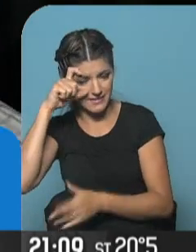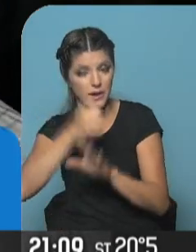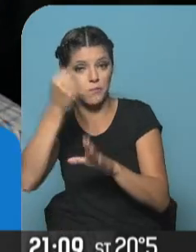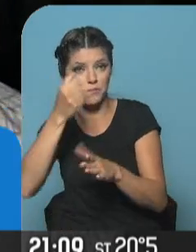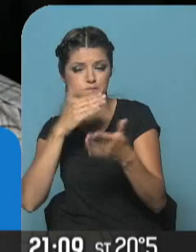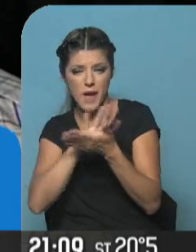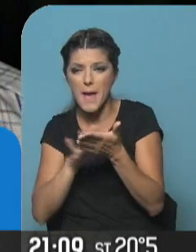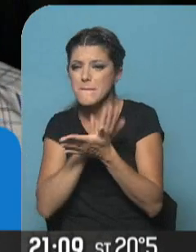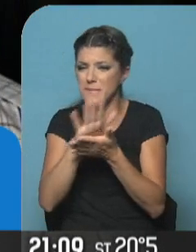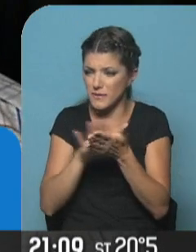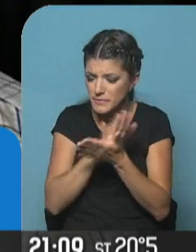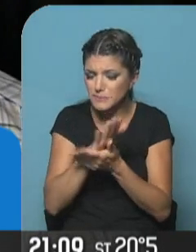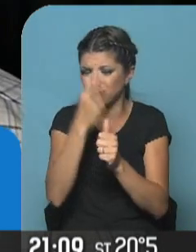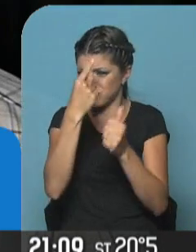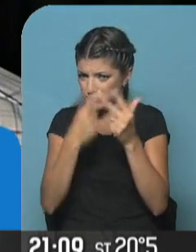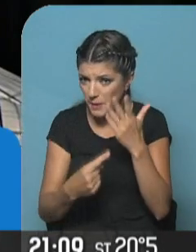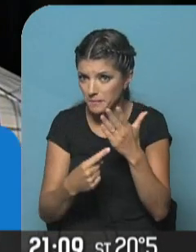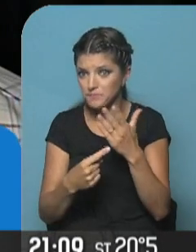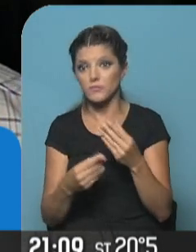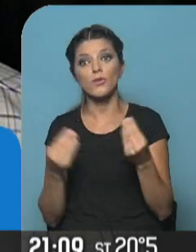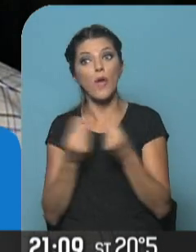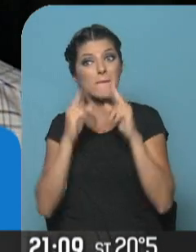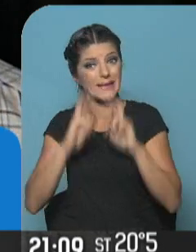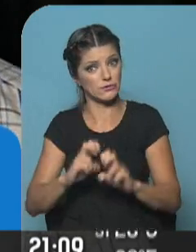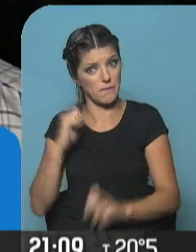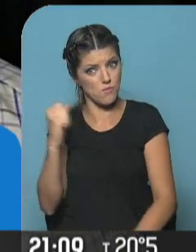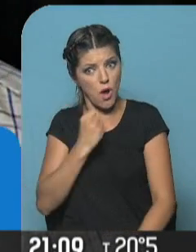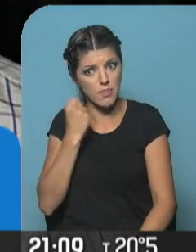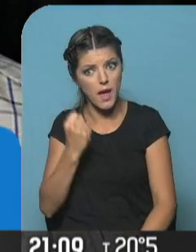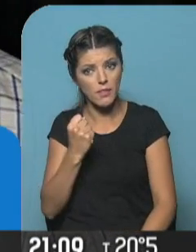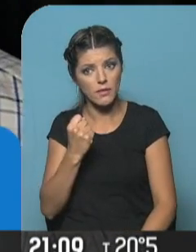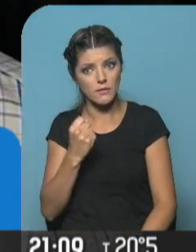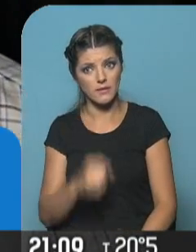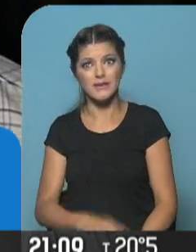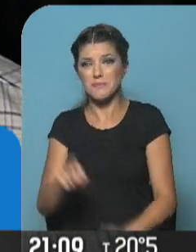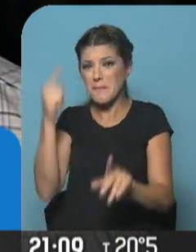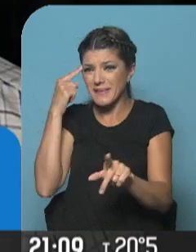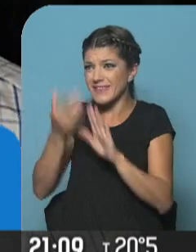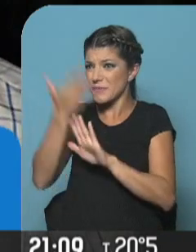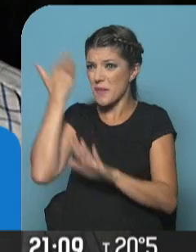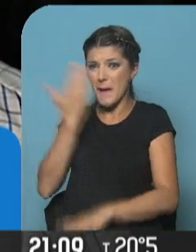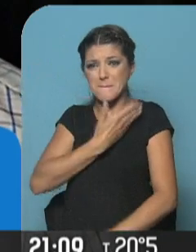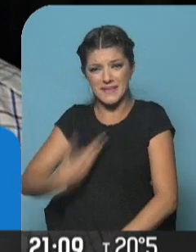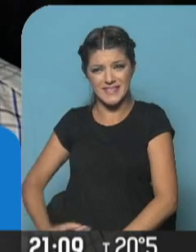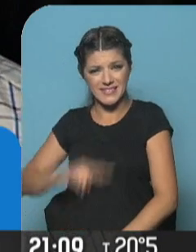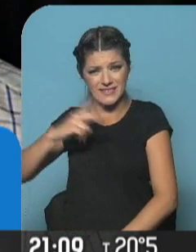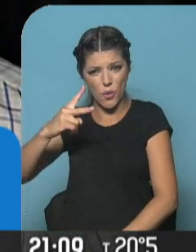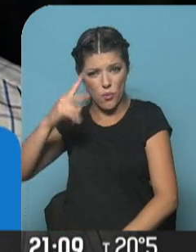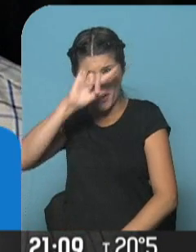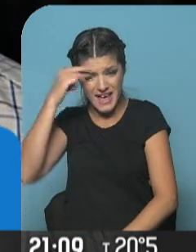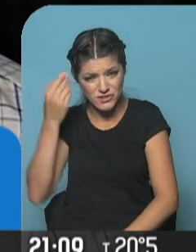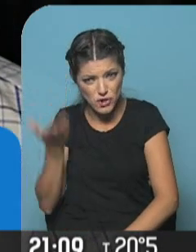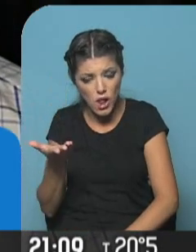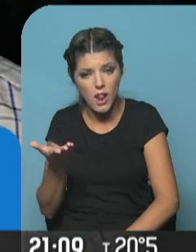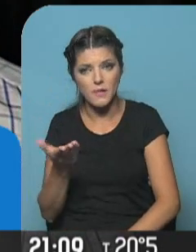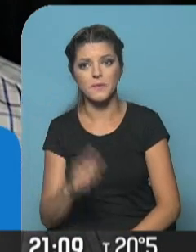incompatibles, lavado de dinero. Son causas muy serias y efectivamente era el vicepresidente de la Nación, ni más ni menos. Una